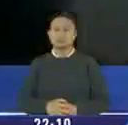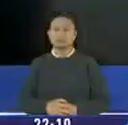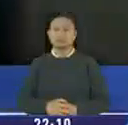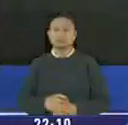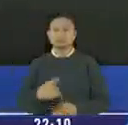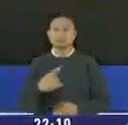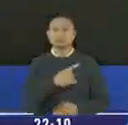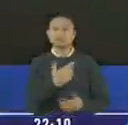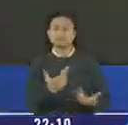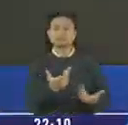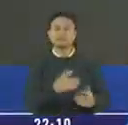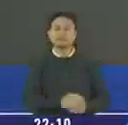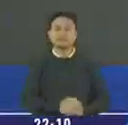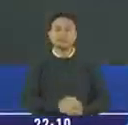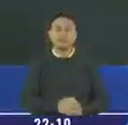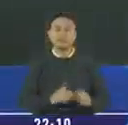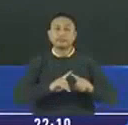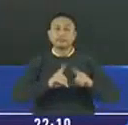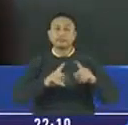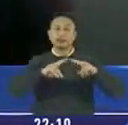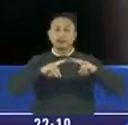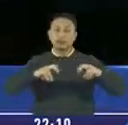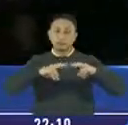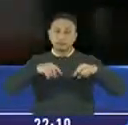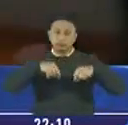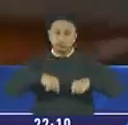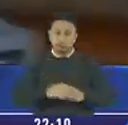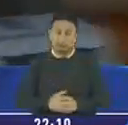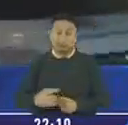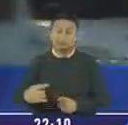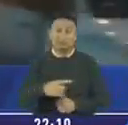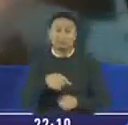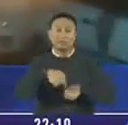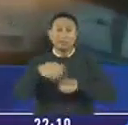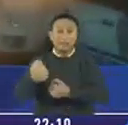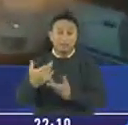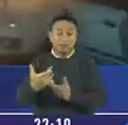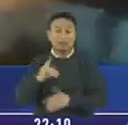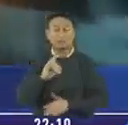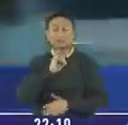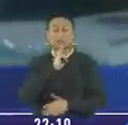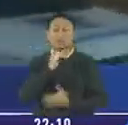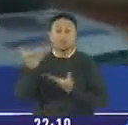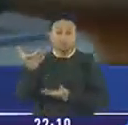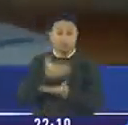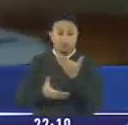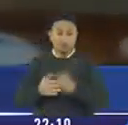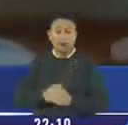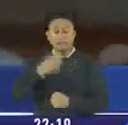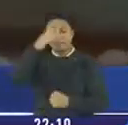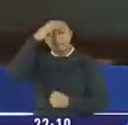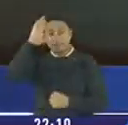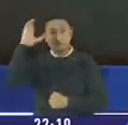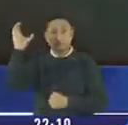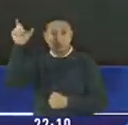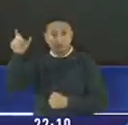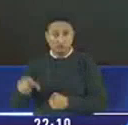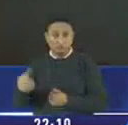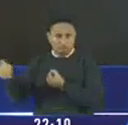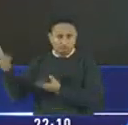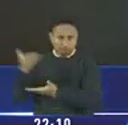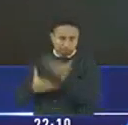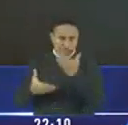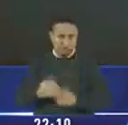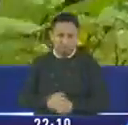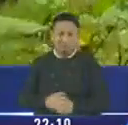Para este operativo se practicaron diligencias investigativas, así como intercambio de información con Estados Unidos, México y Colombia, lo que